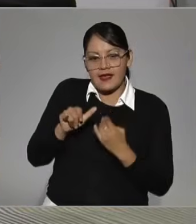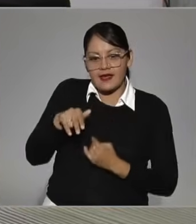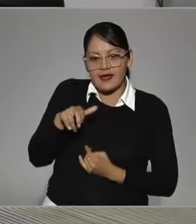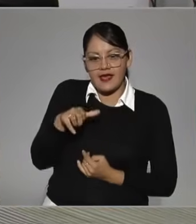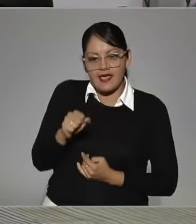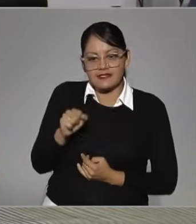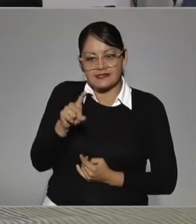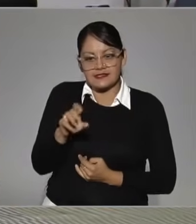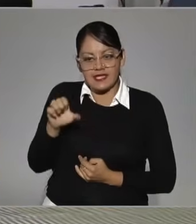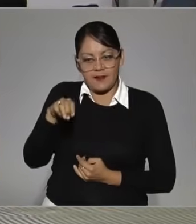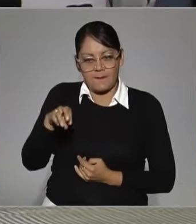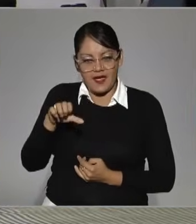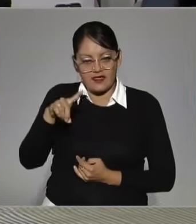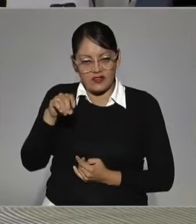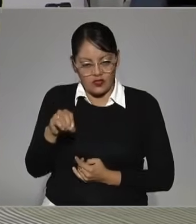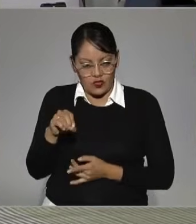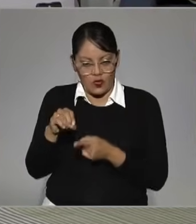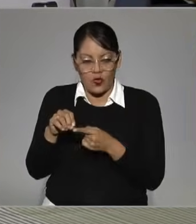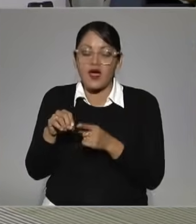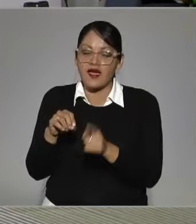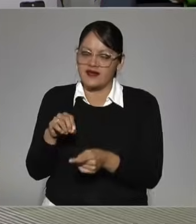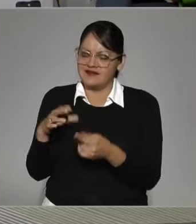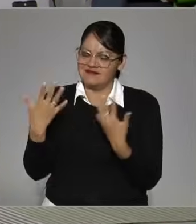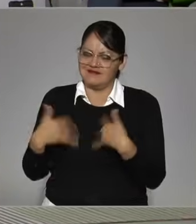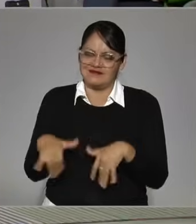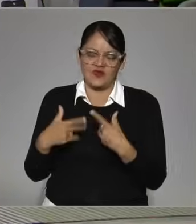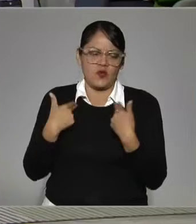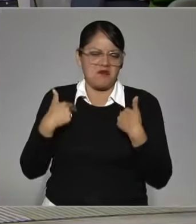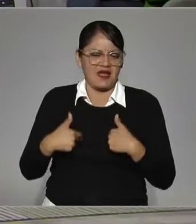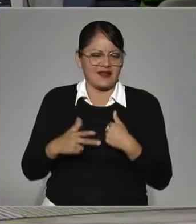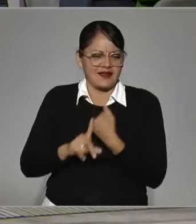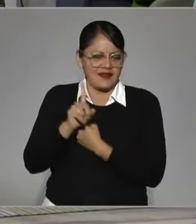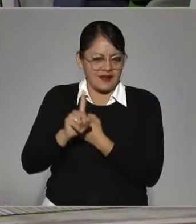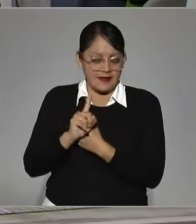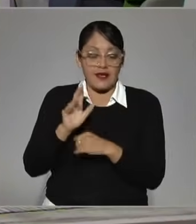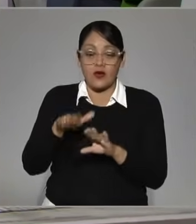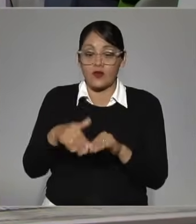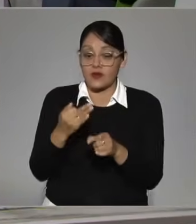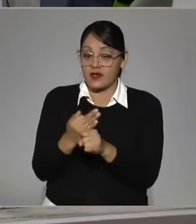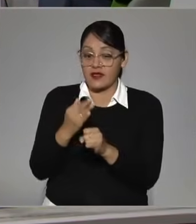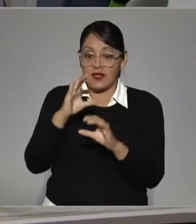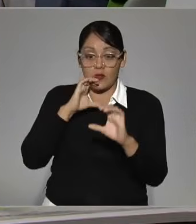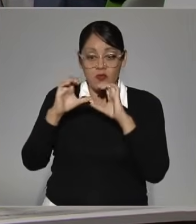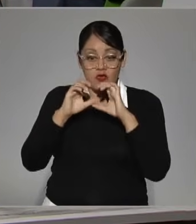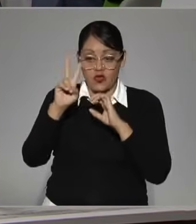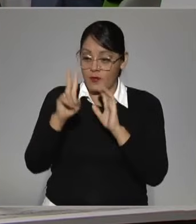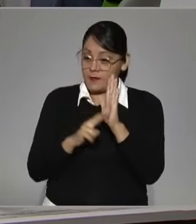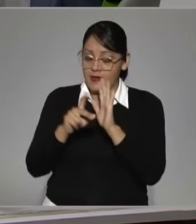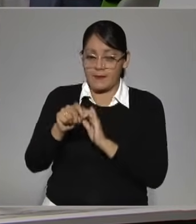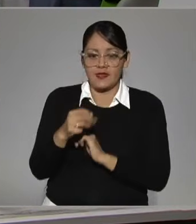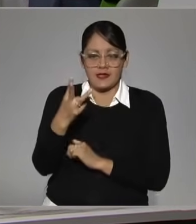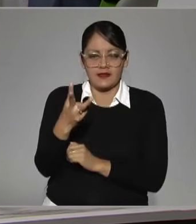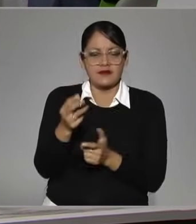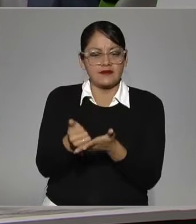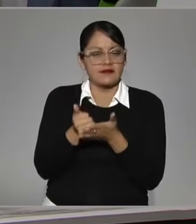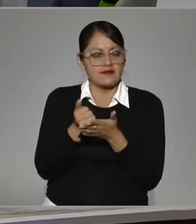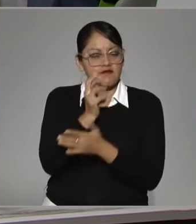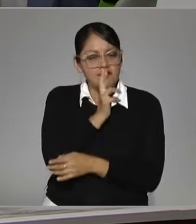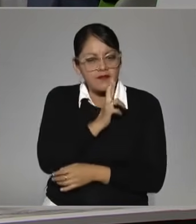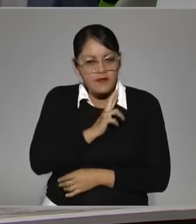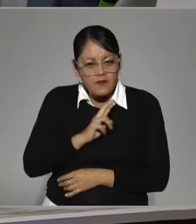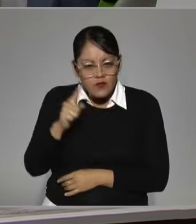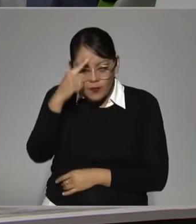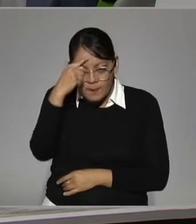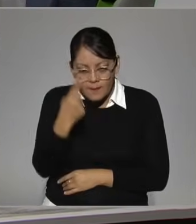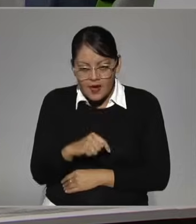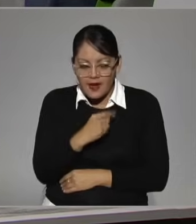de toda la humanidad. Así que la comunicación en este 2023 les va a llevar a una mejor ruta en